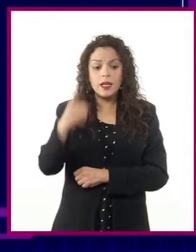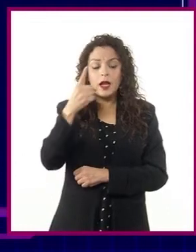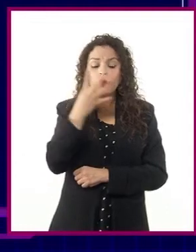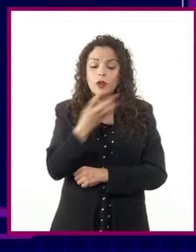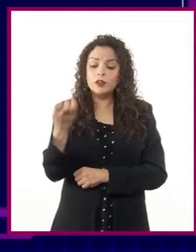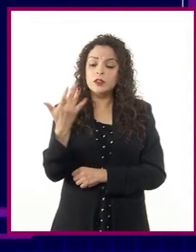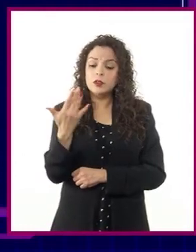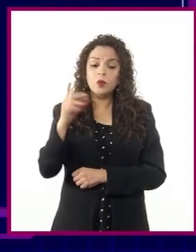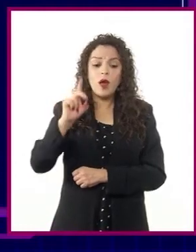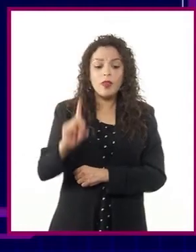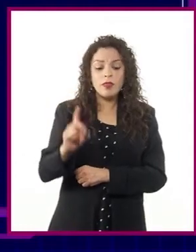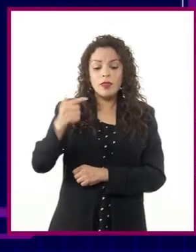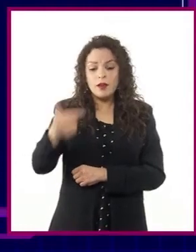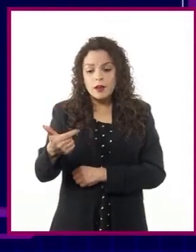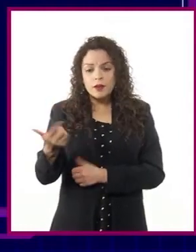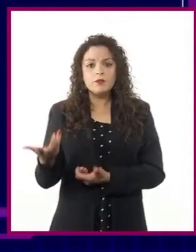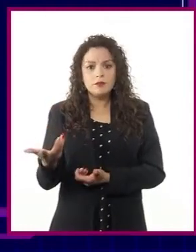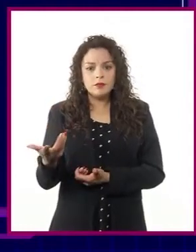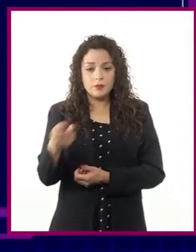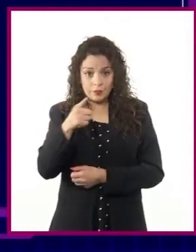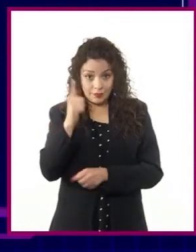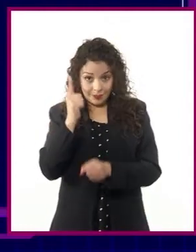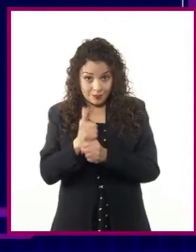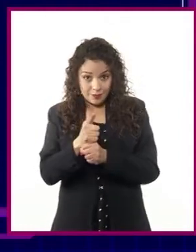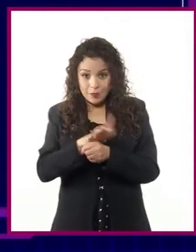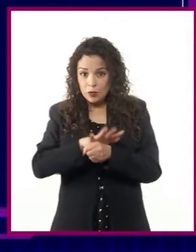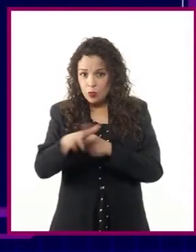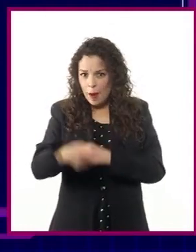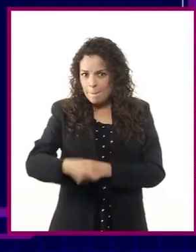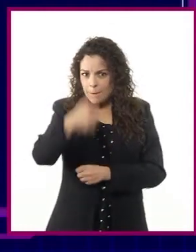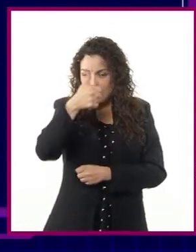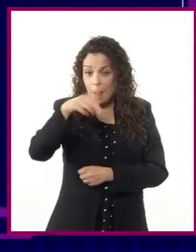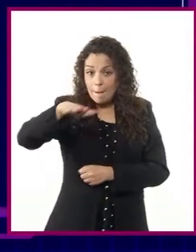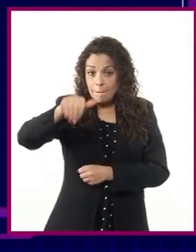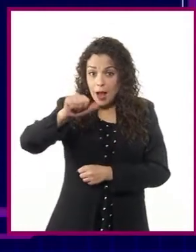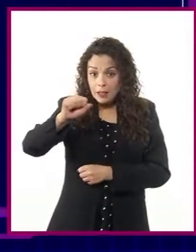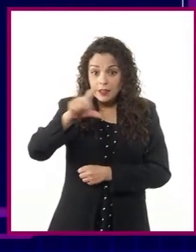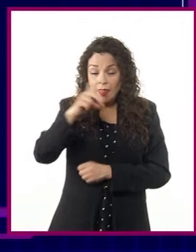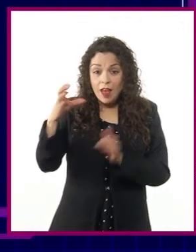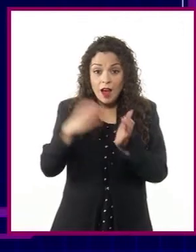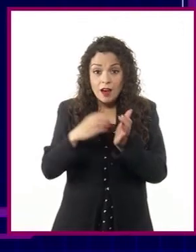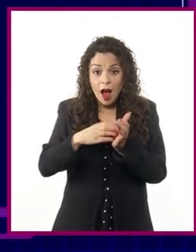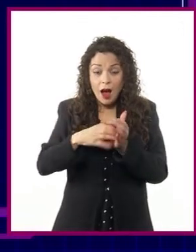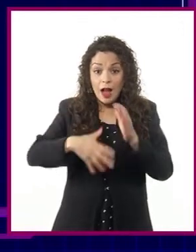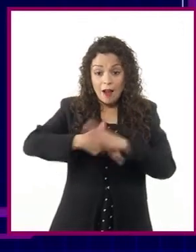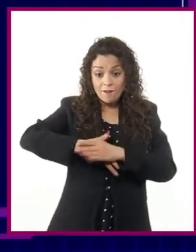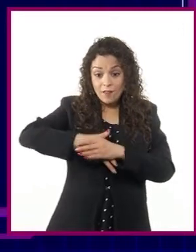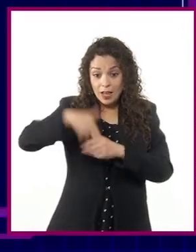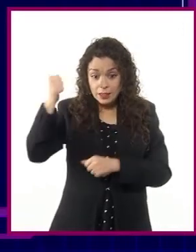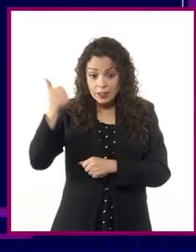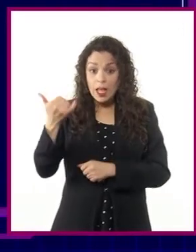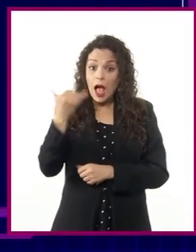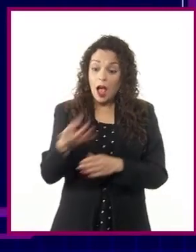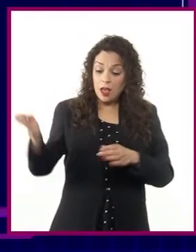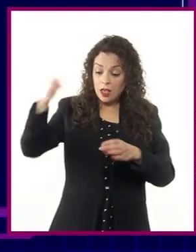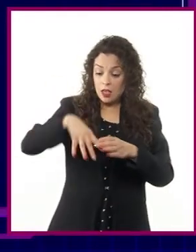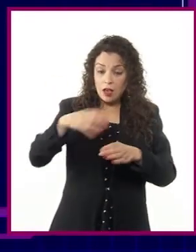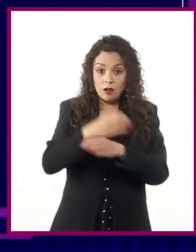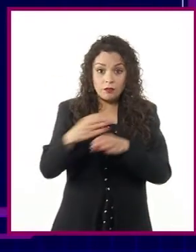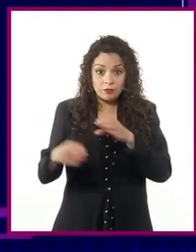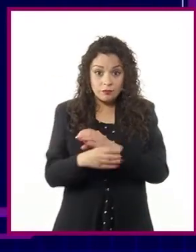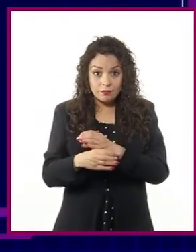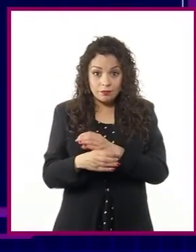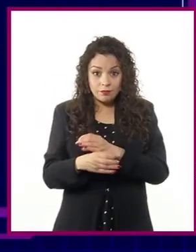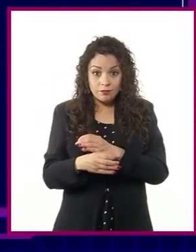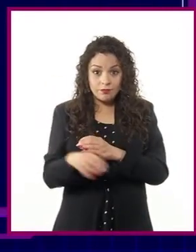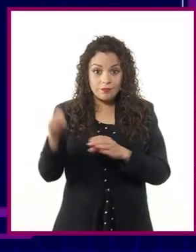decigramos? Lo primero que notamos es que la masa de la caja llena, de la caja vacía y de los jabones están dadas